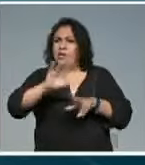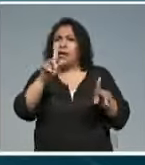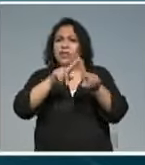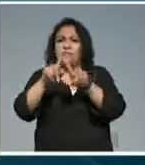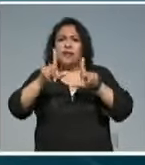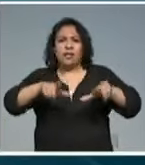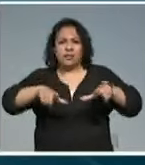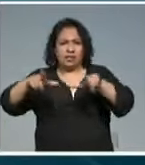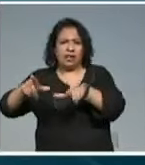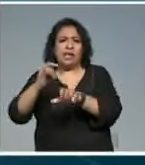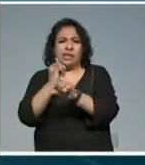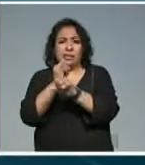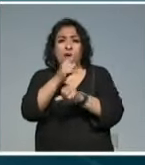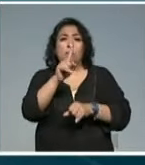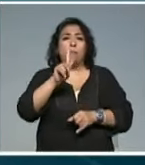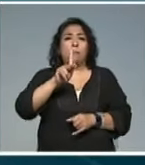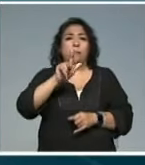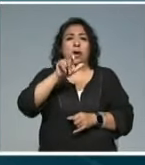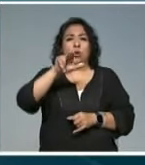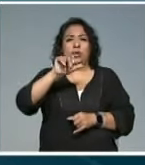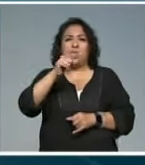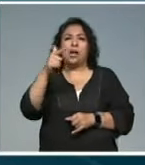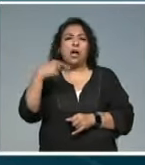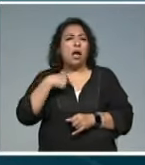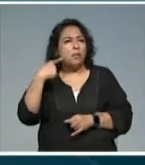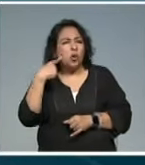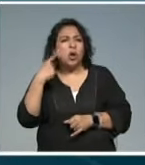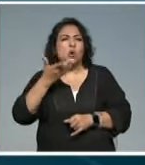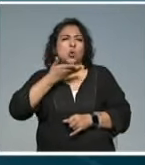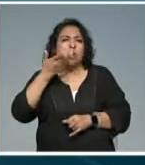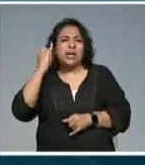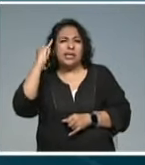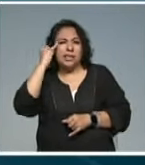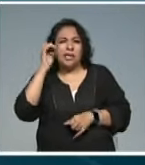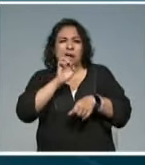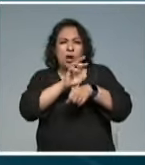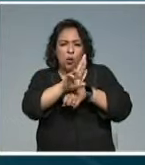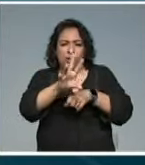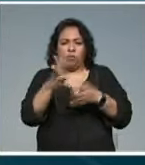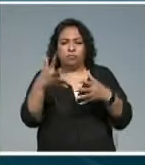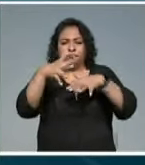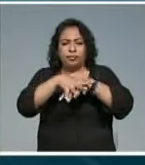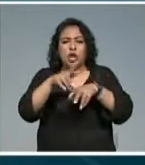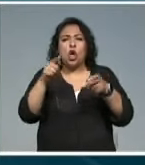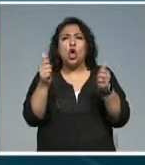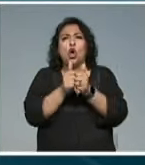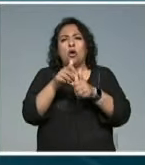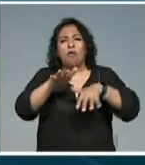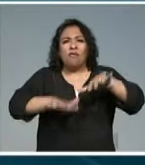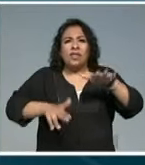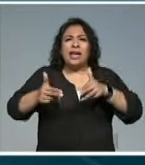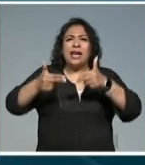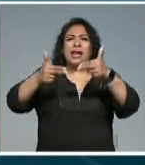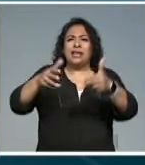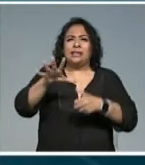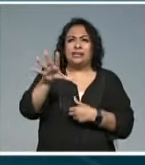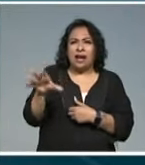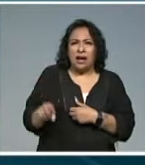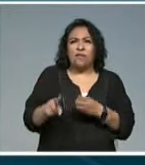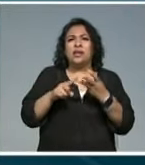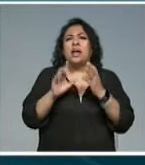distintas plataformas, Paulina Aguirre conjuga el sonido del folclore indígena del Ecuador, las percusiones de herencia africana